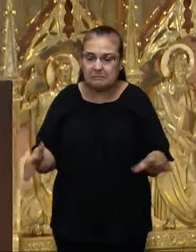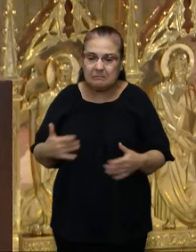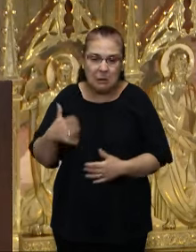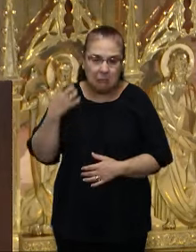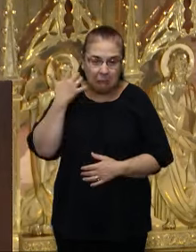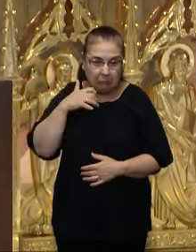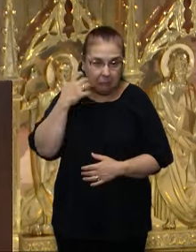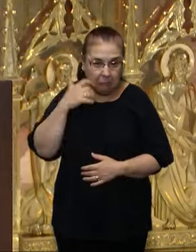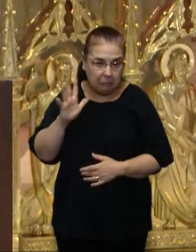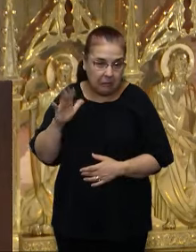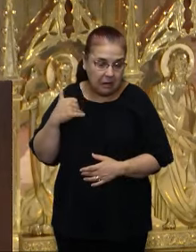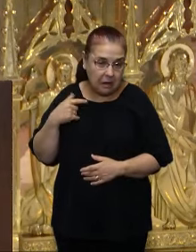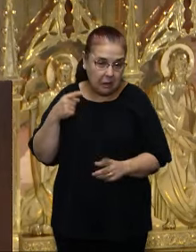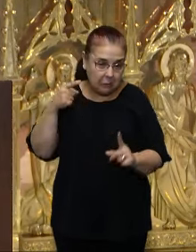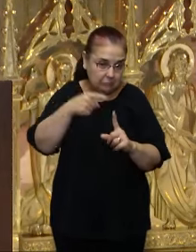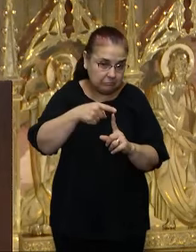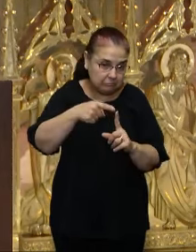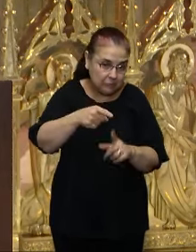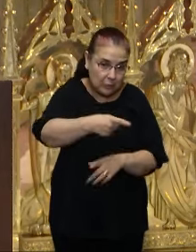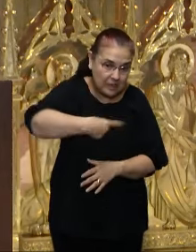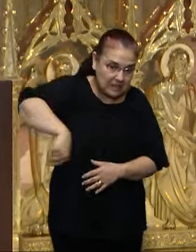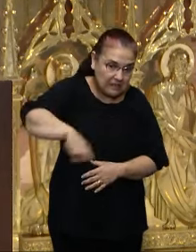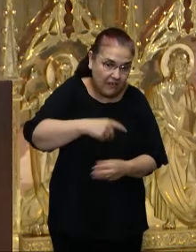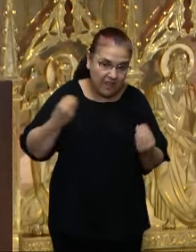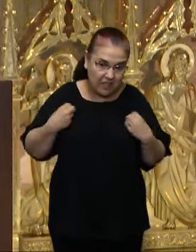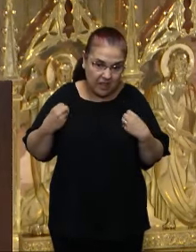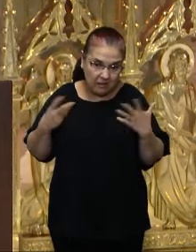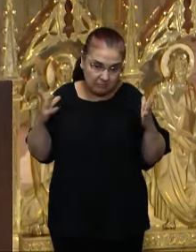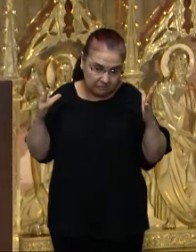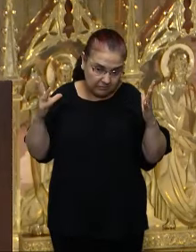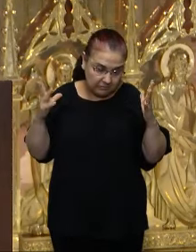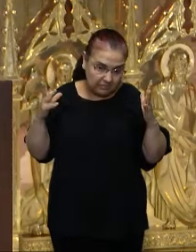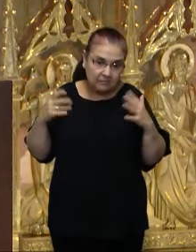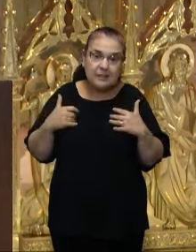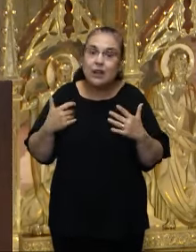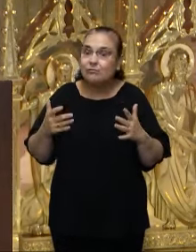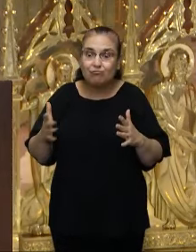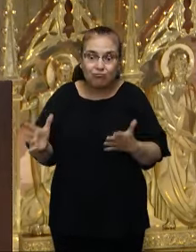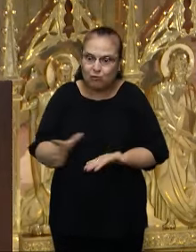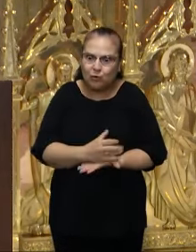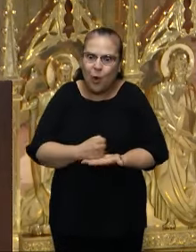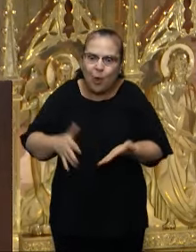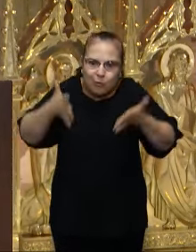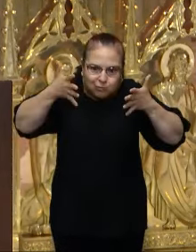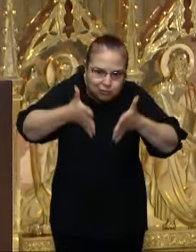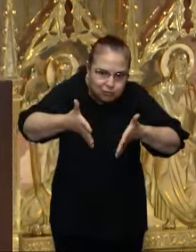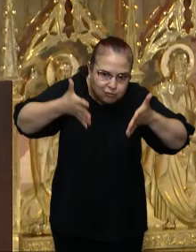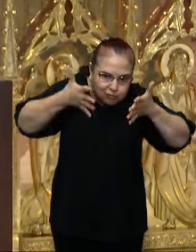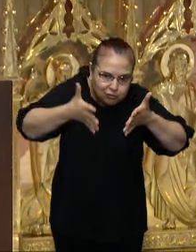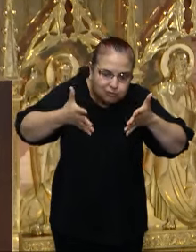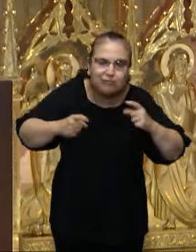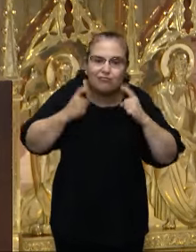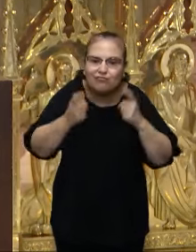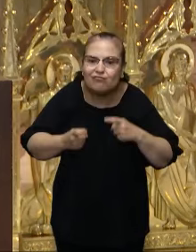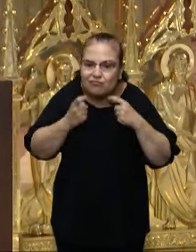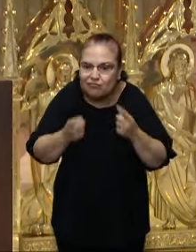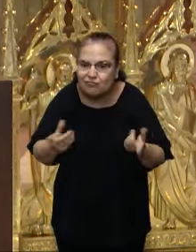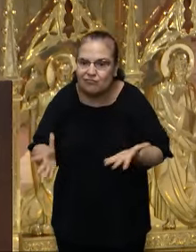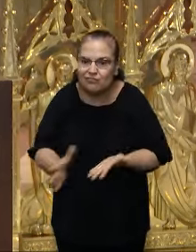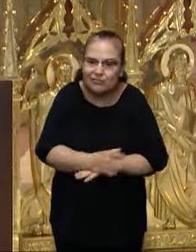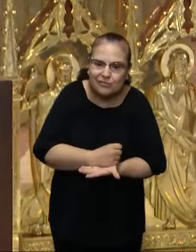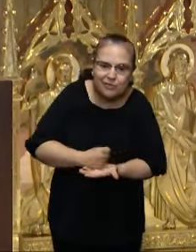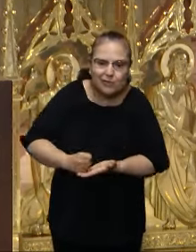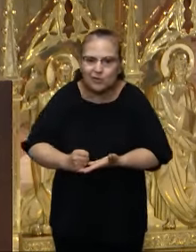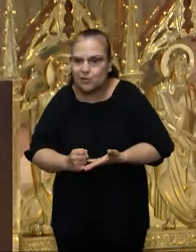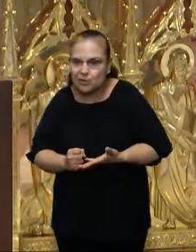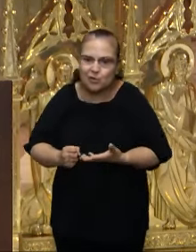dan sentido a nuestra vida, o nunca. Sobre todo si ponemos todo nuestro empeño y todo nuestro